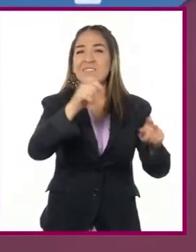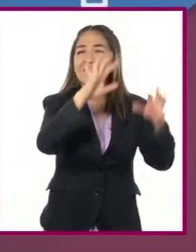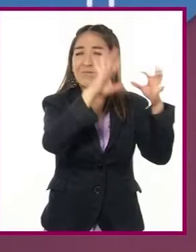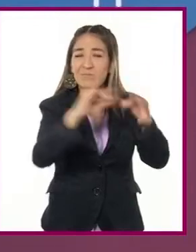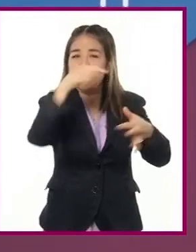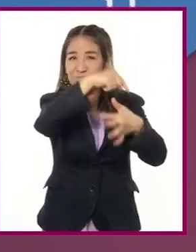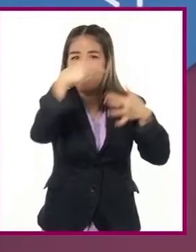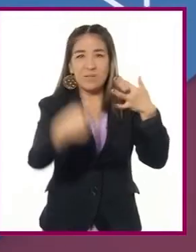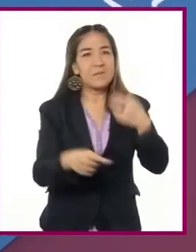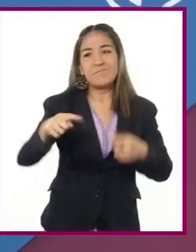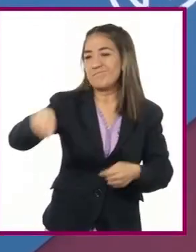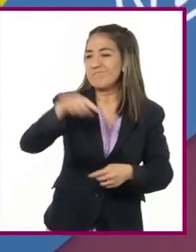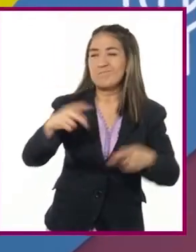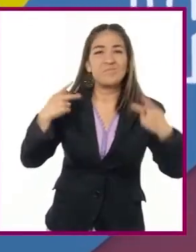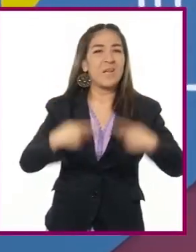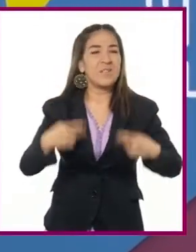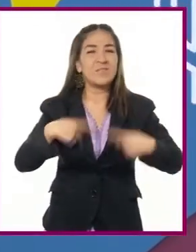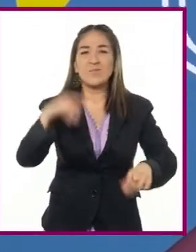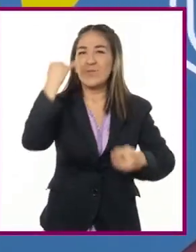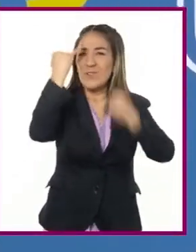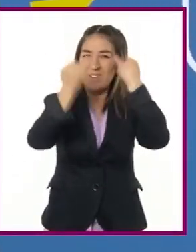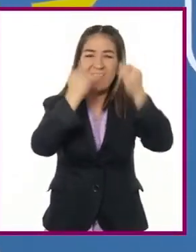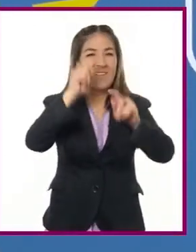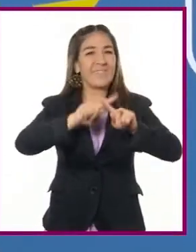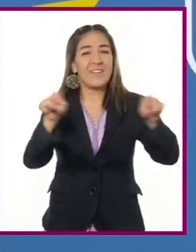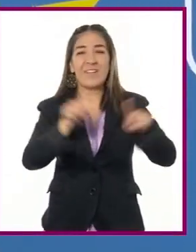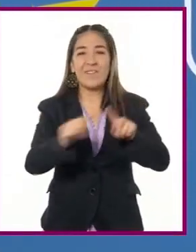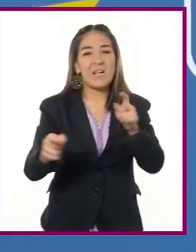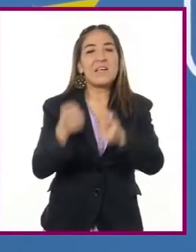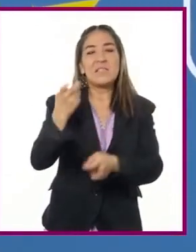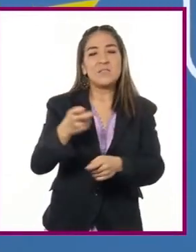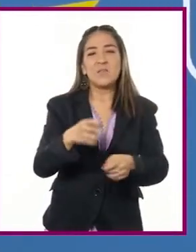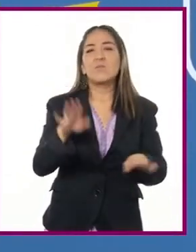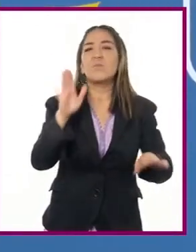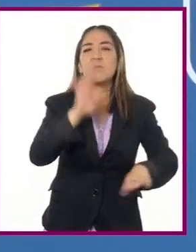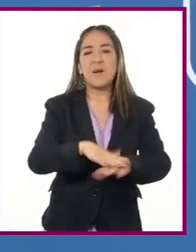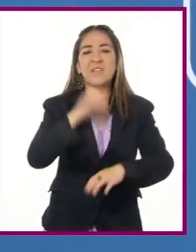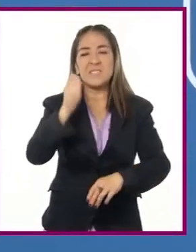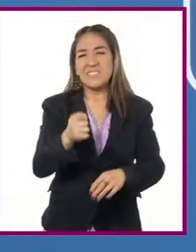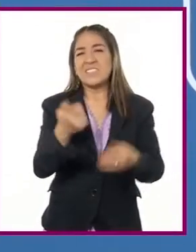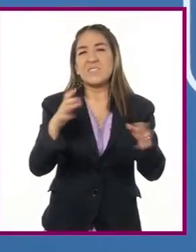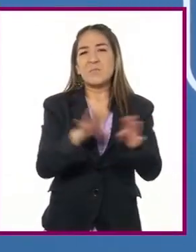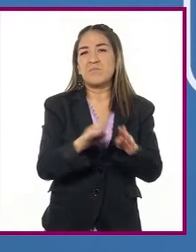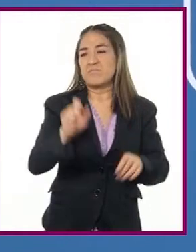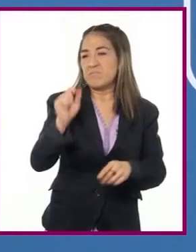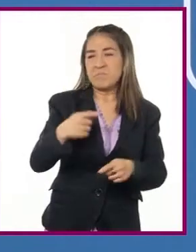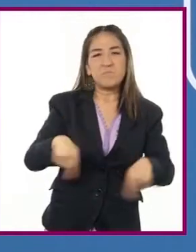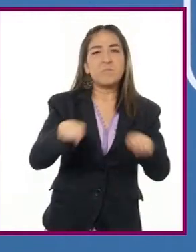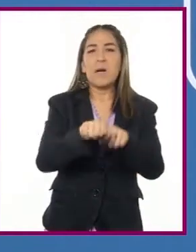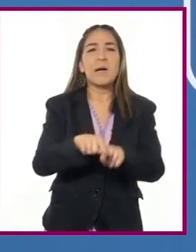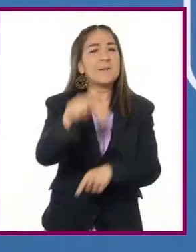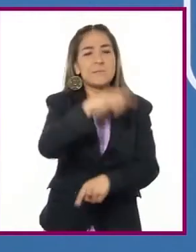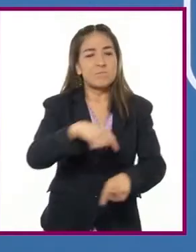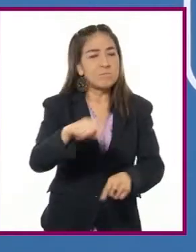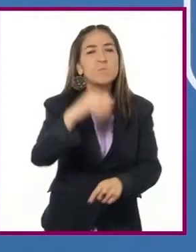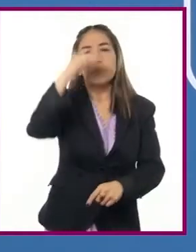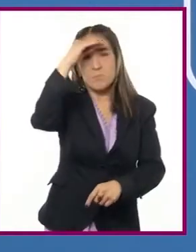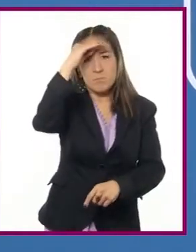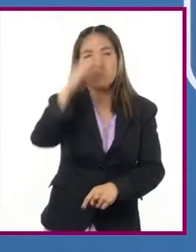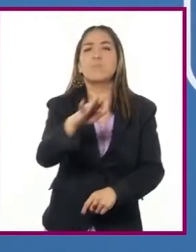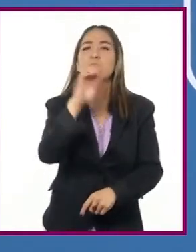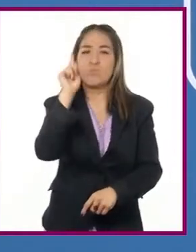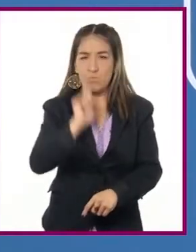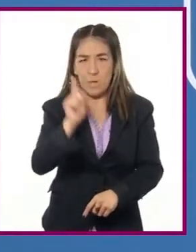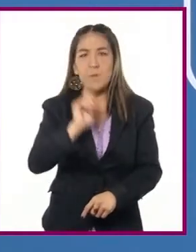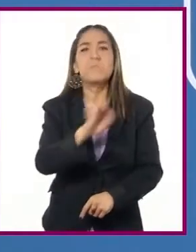las posturas. Al final, a pesar del descontento de las más radicales, las congresistas concluyeron que la mujer podía